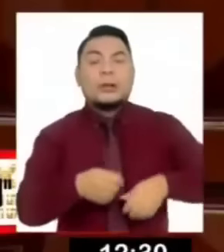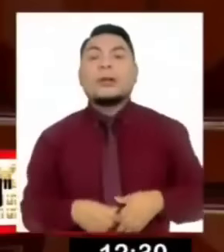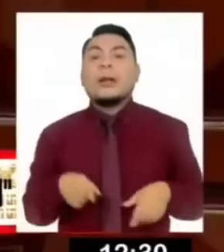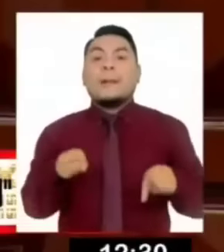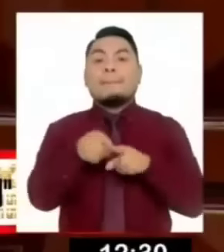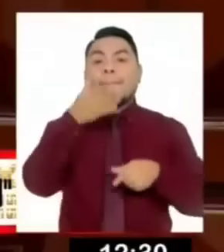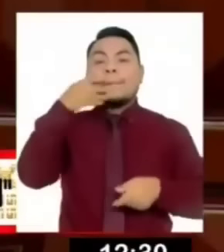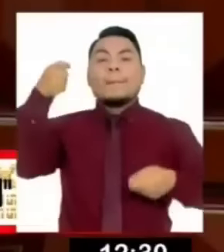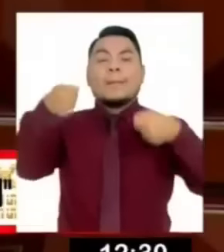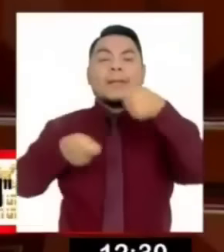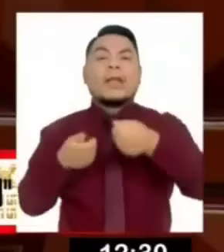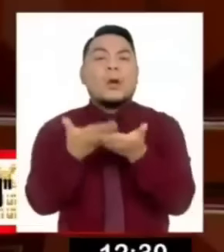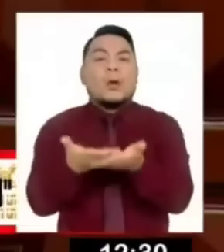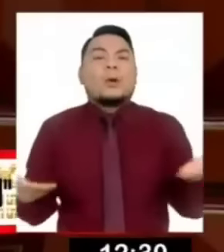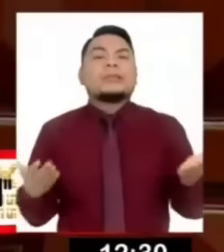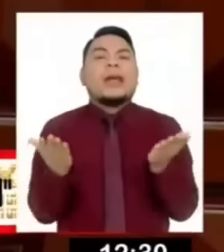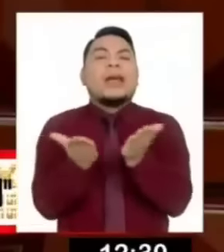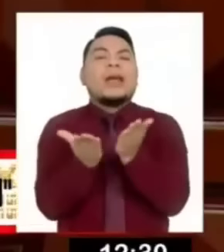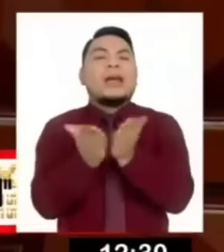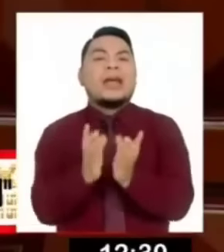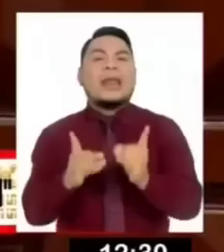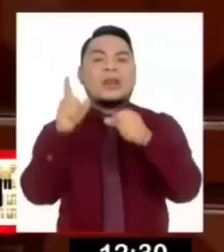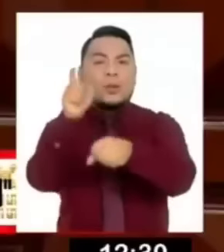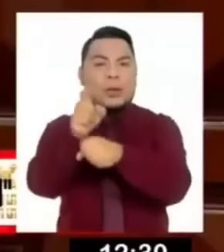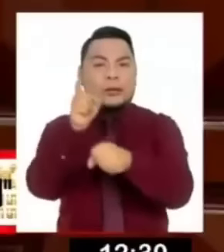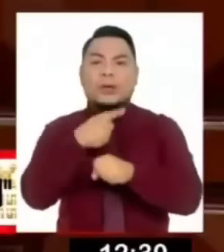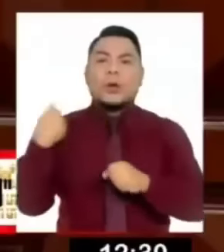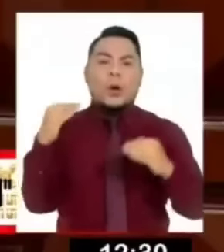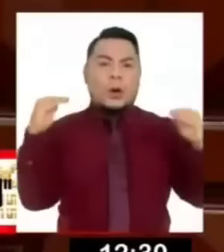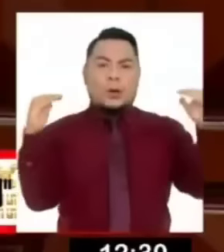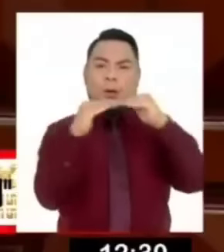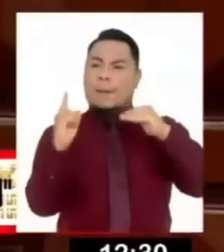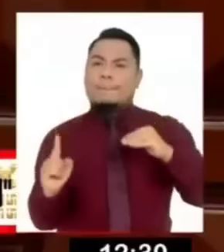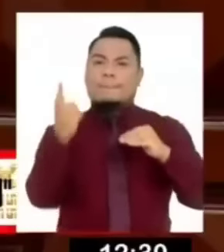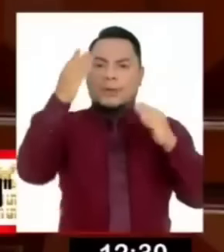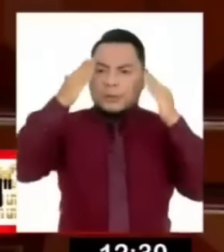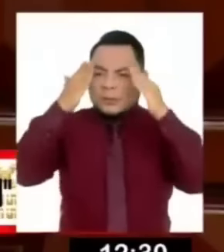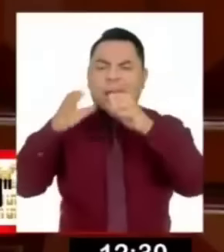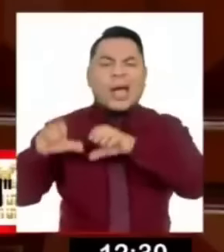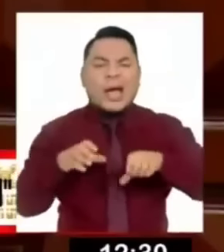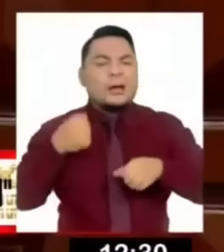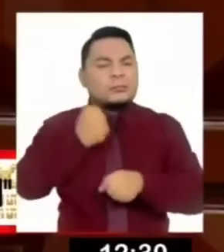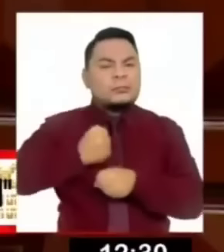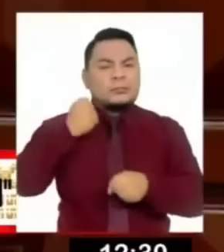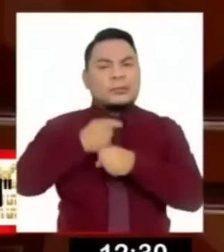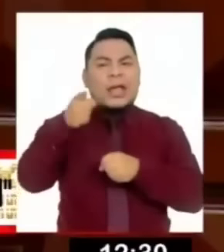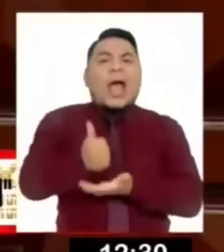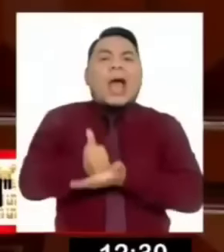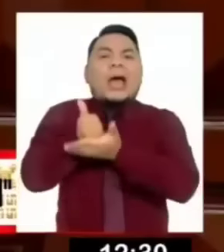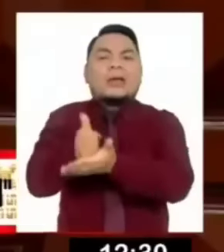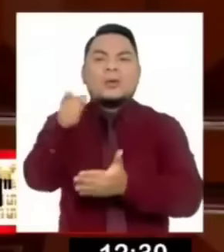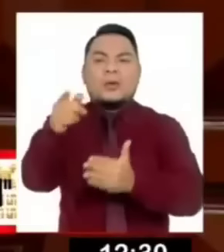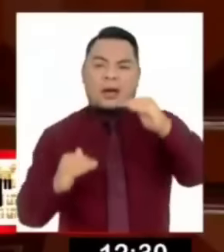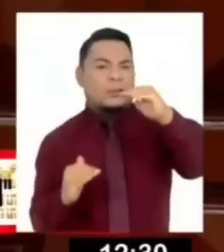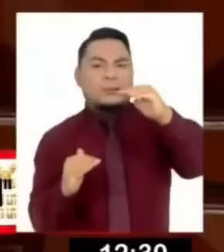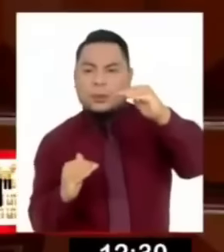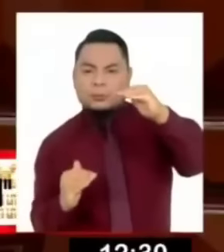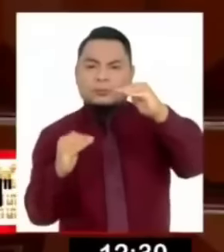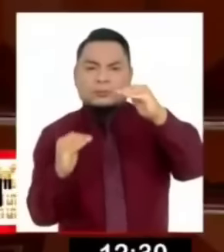distribución de los recursos educativos con criterio de equidad y priorizando acciones que ayuden a superar las brechas